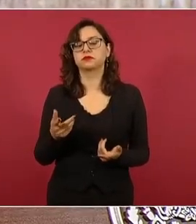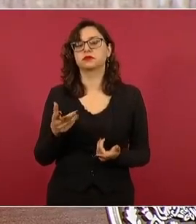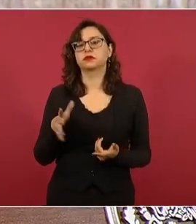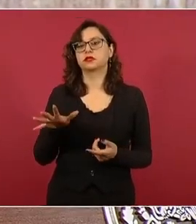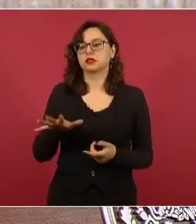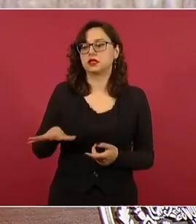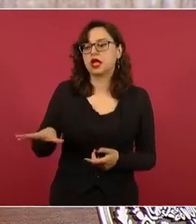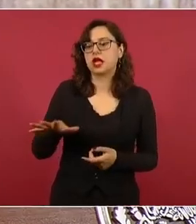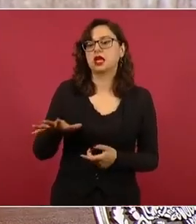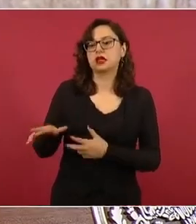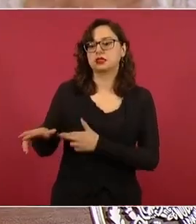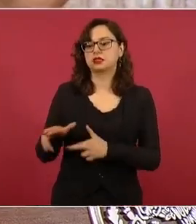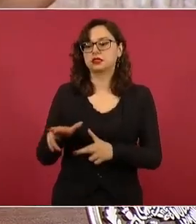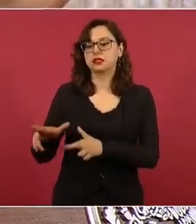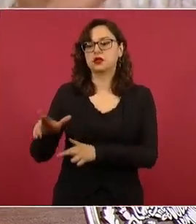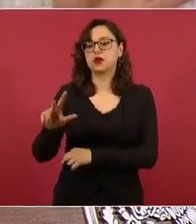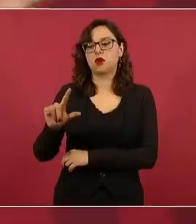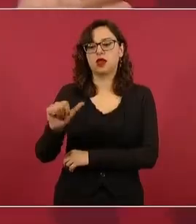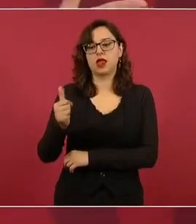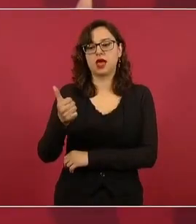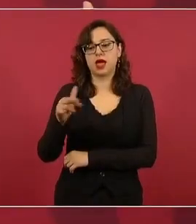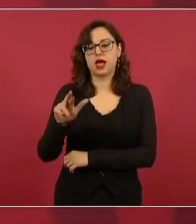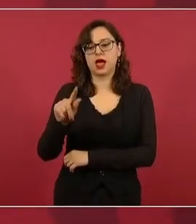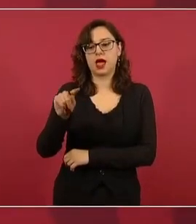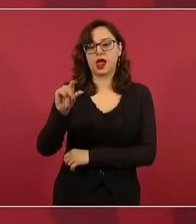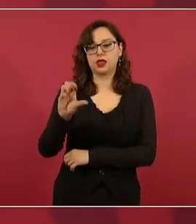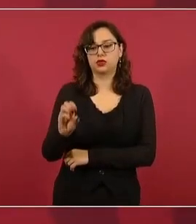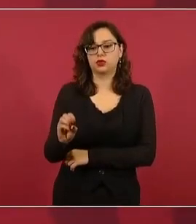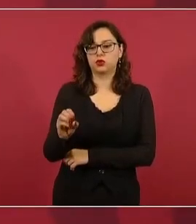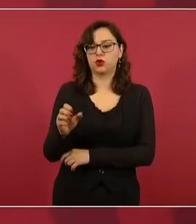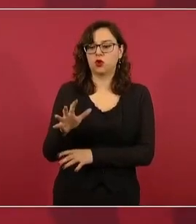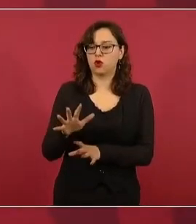Lagarto y toda esa región